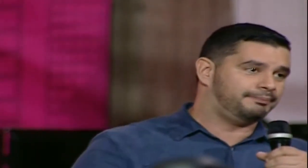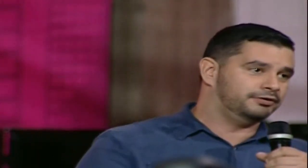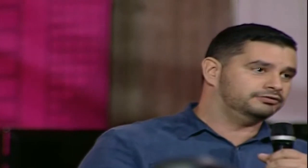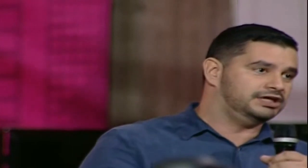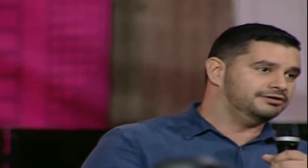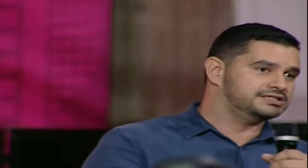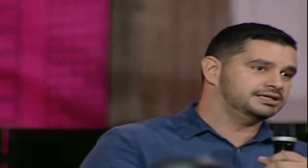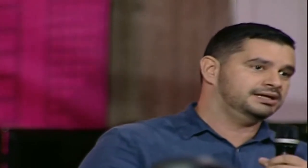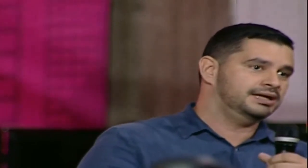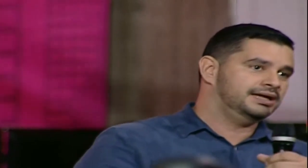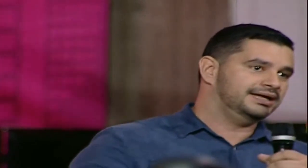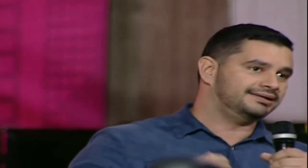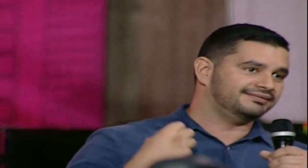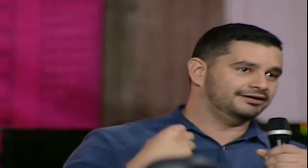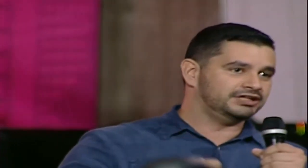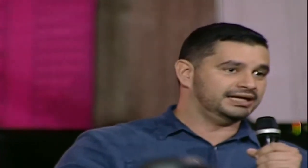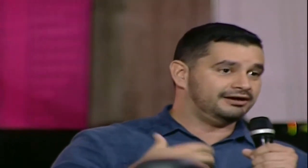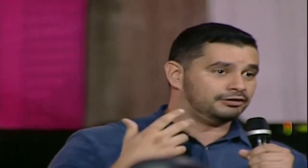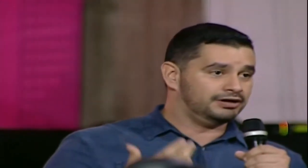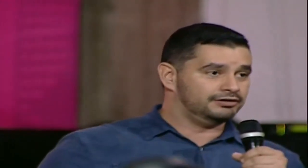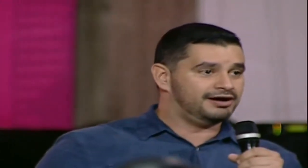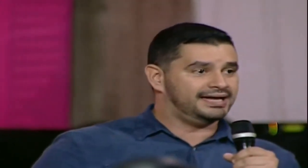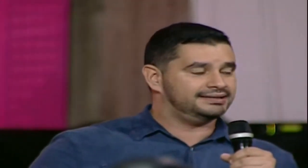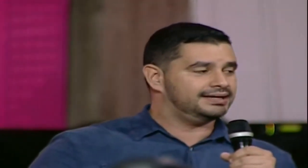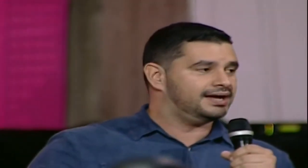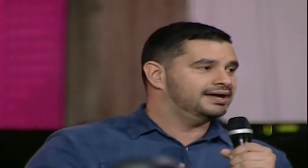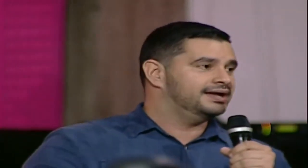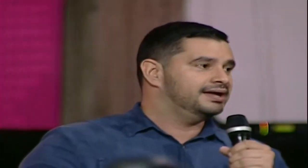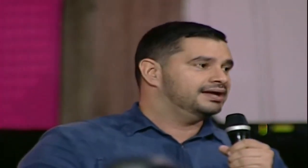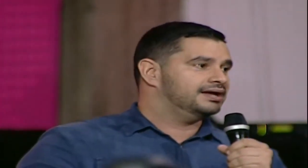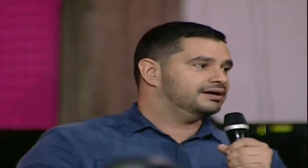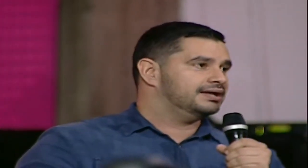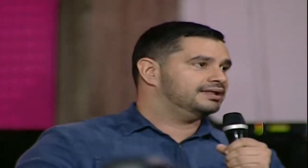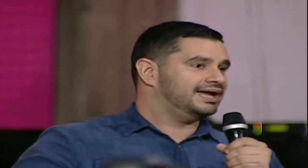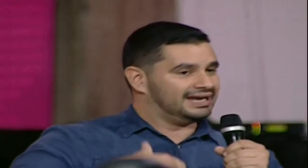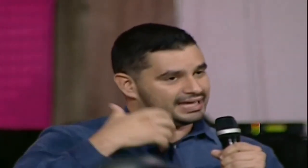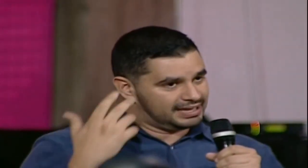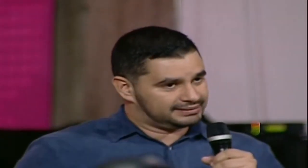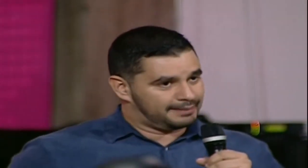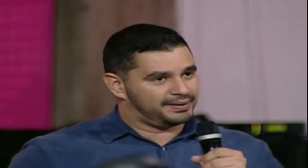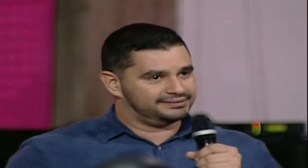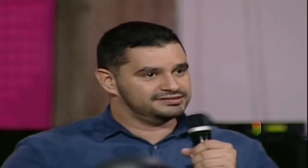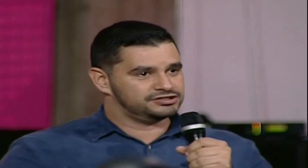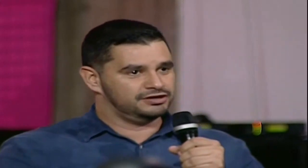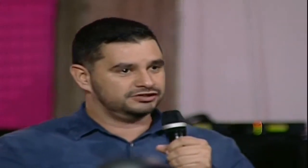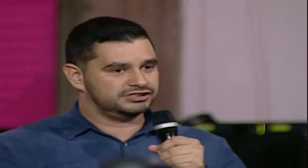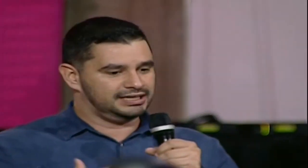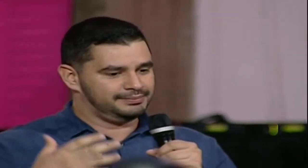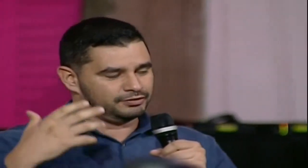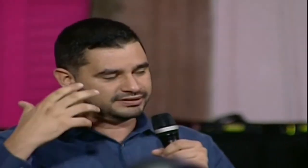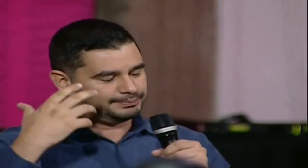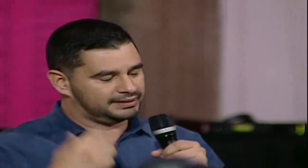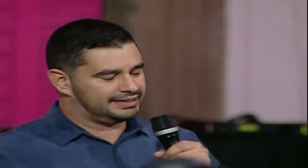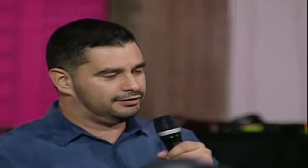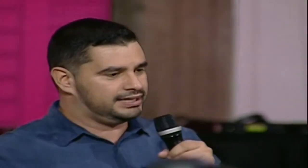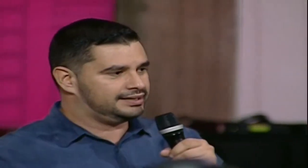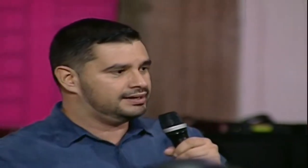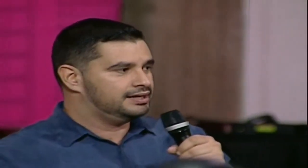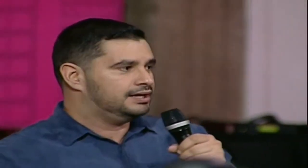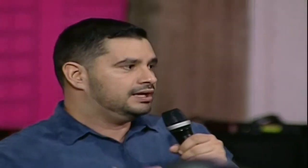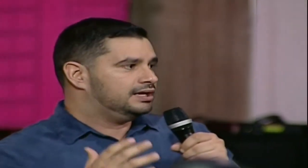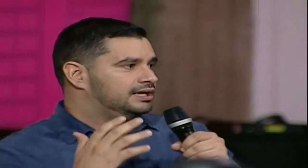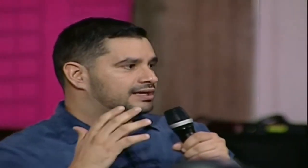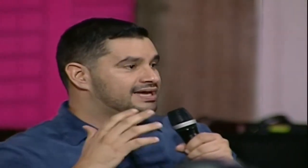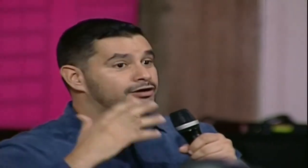de las fuerzas productivas, el tercero tiene que ver con la nueva ética en la etapa de transición al socialismo que se plantea